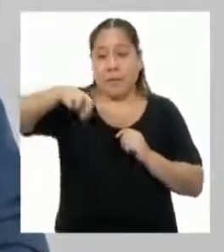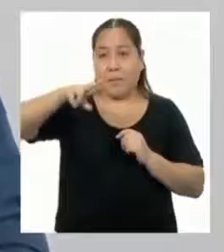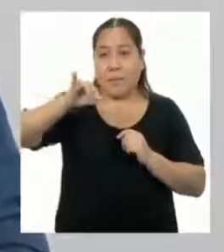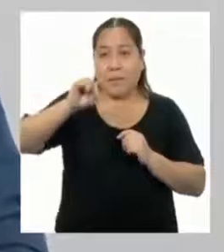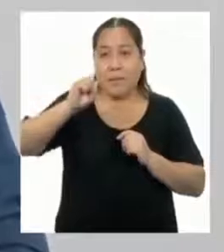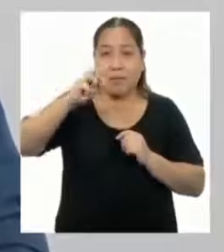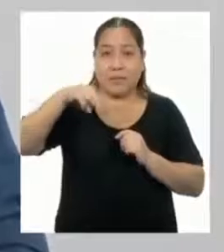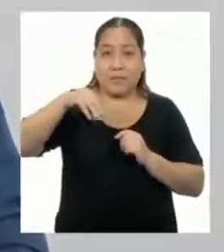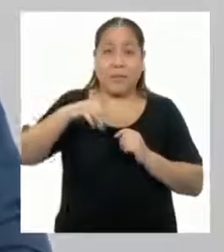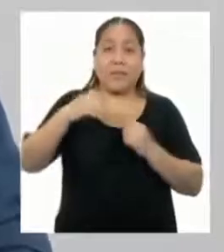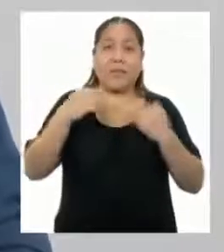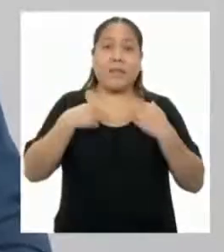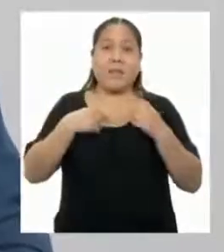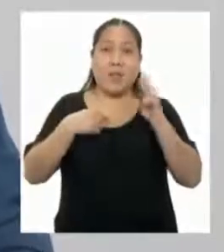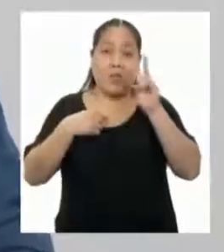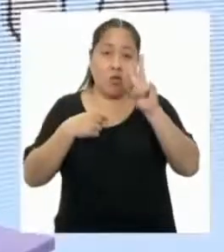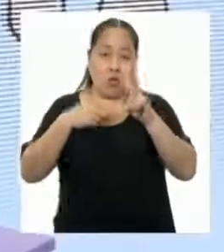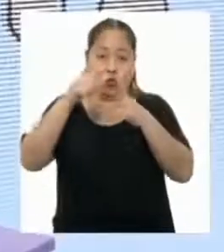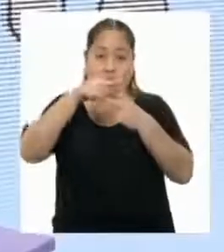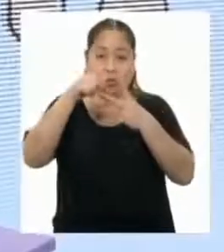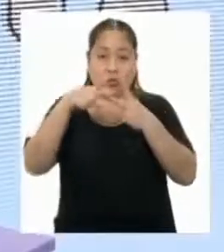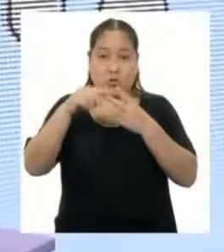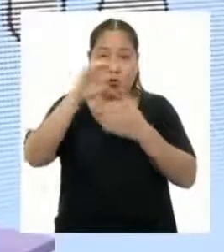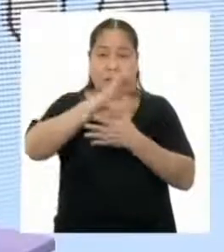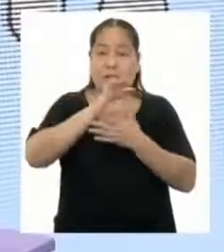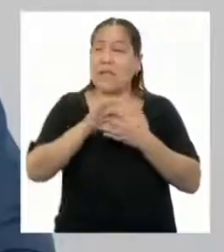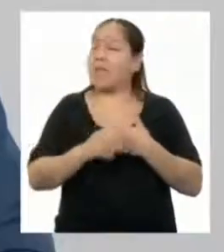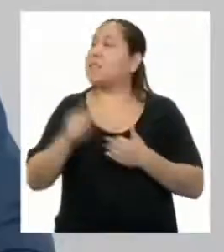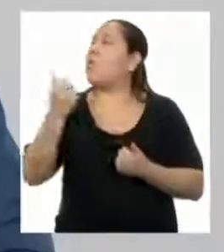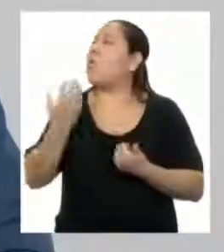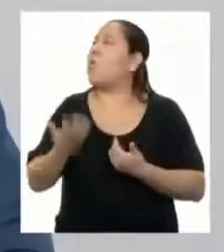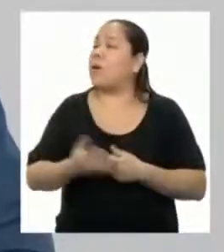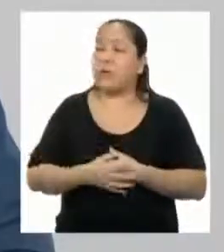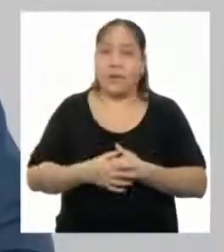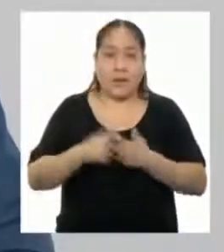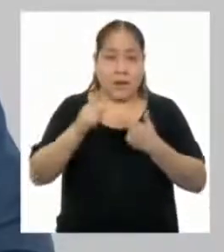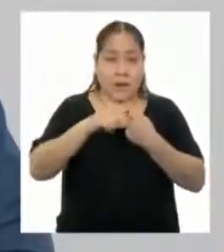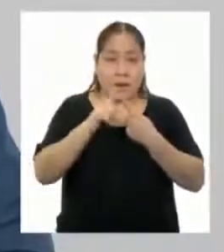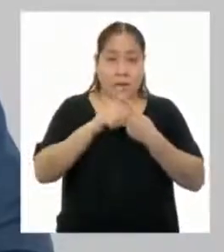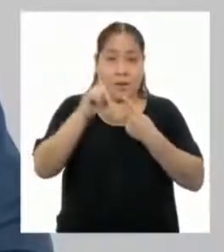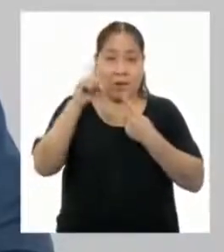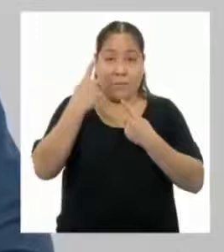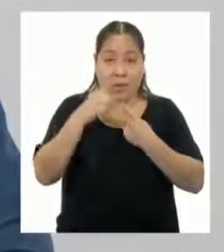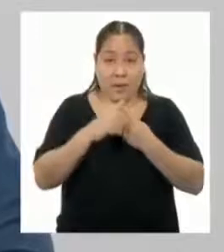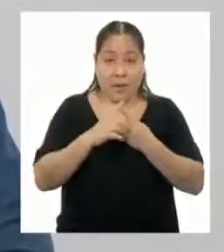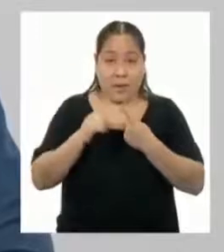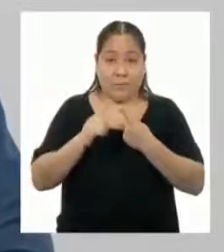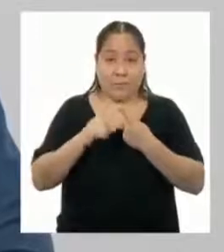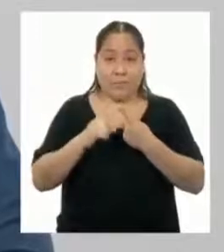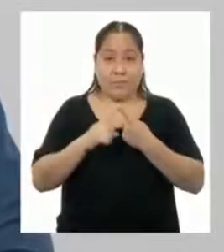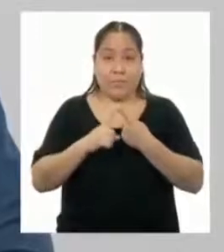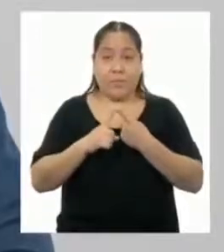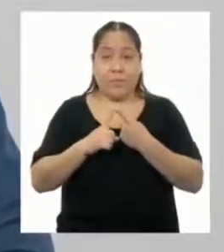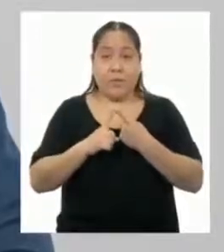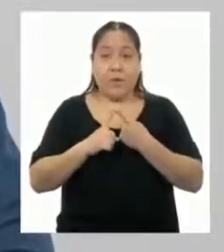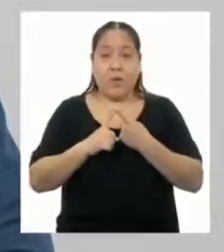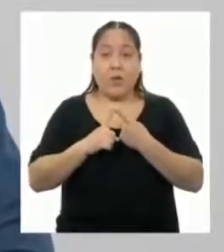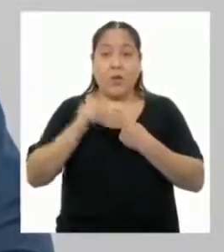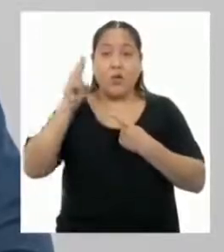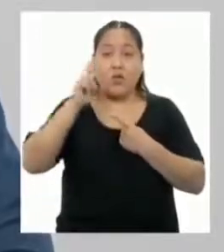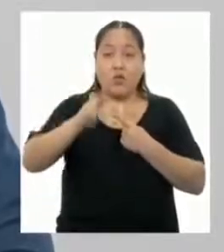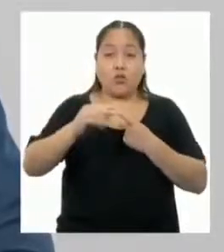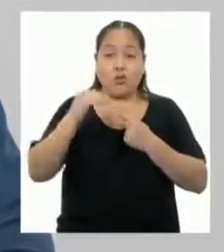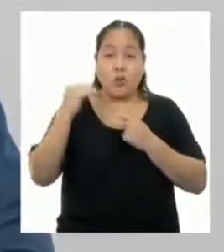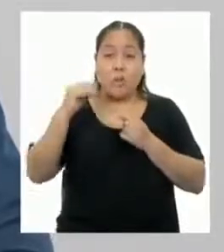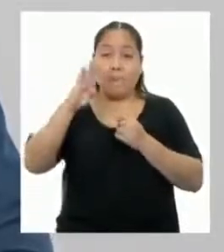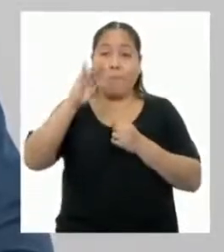prisma, debe cumplir dos condiciones. ¿Y cuáles son? La primera condición es que debe tener dos